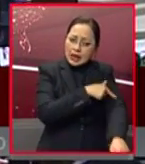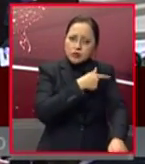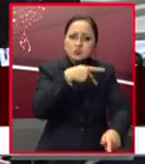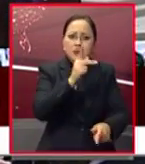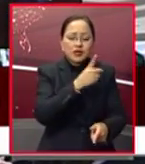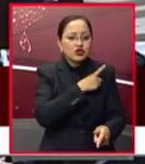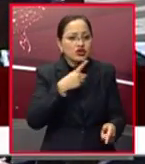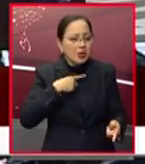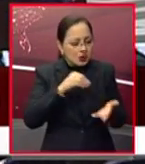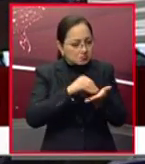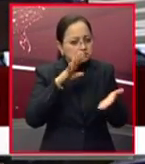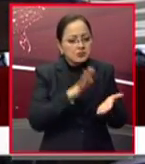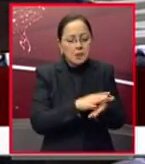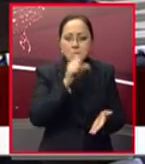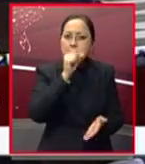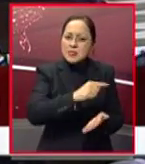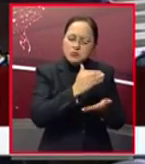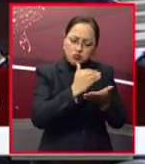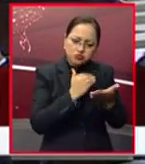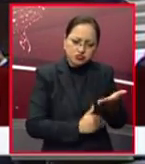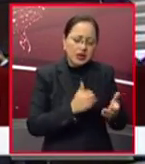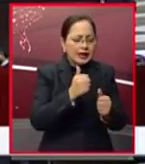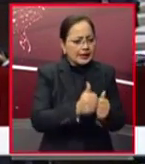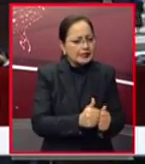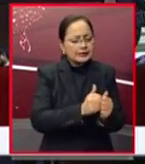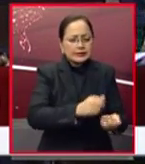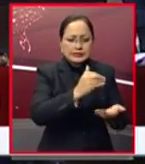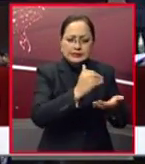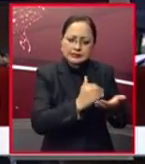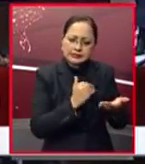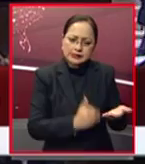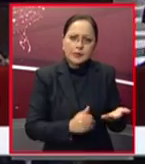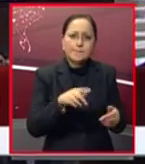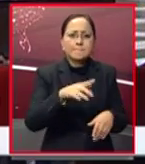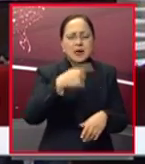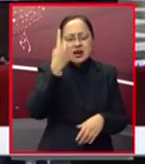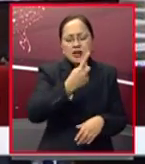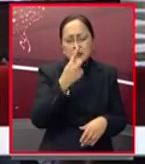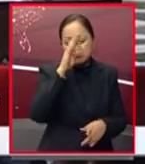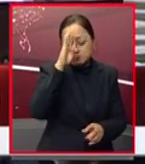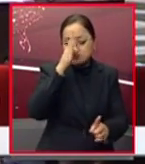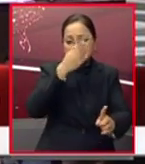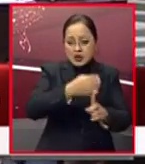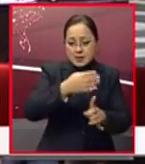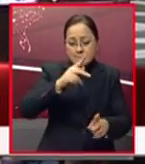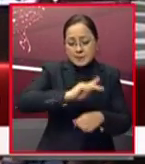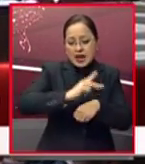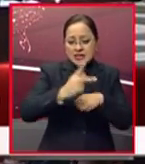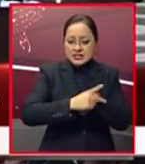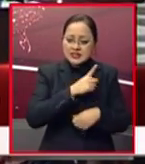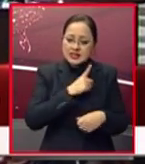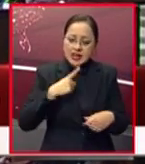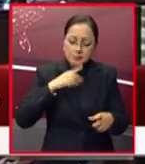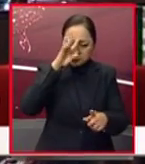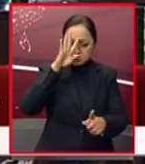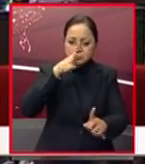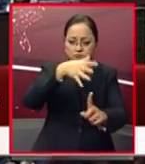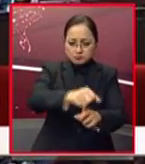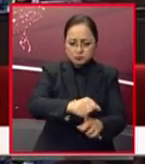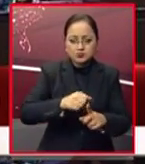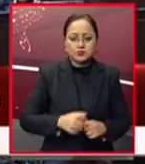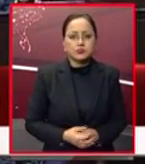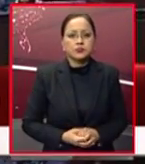los grandes ideales políticos, las aspiraciones y objetivos nacionales que marquen el camino por el que el país debe transitar.